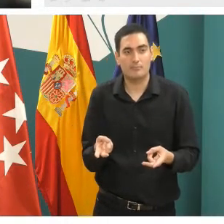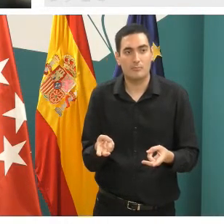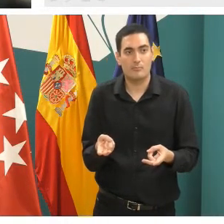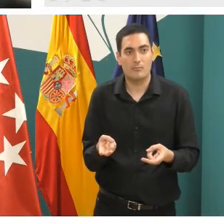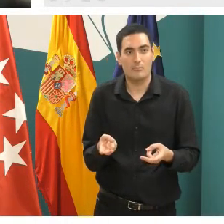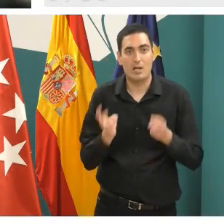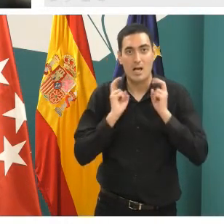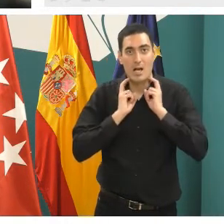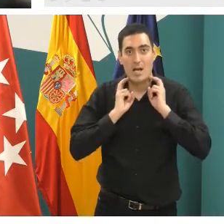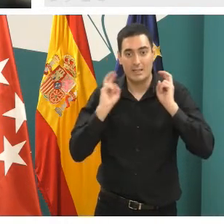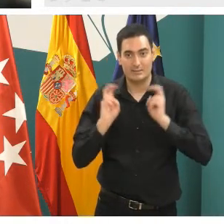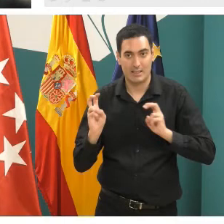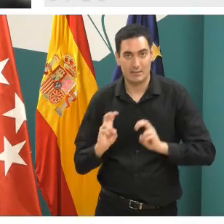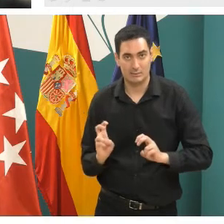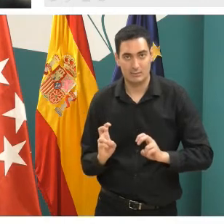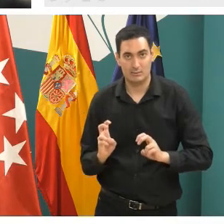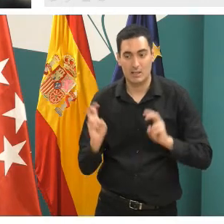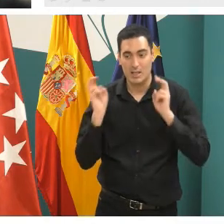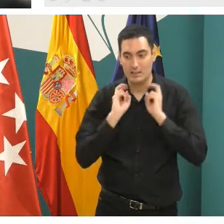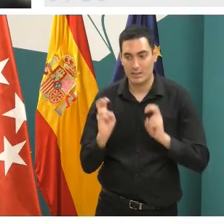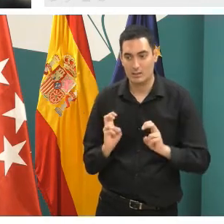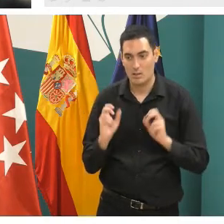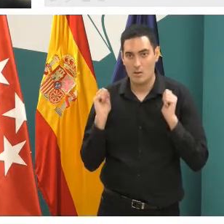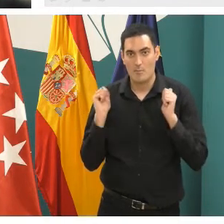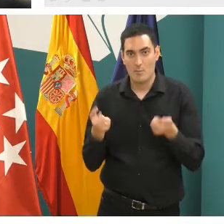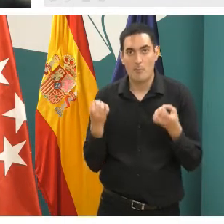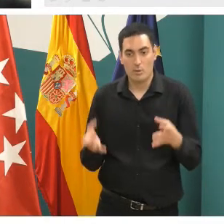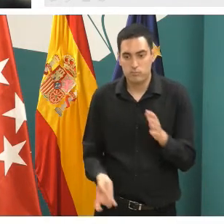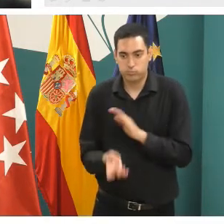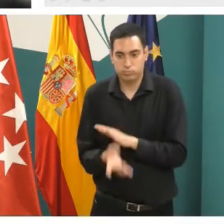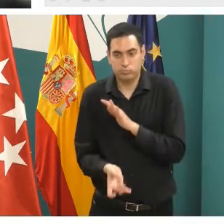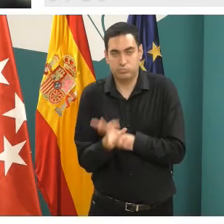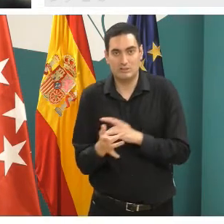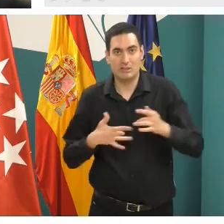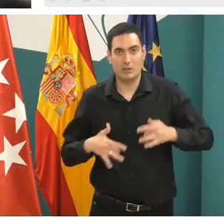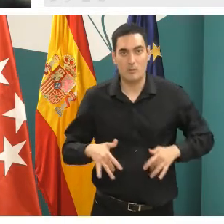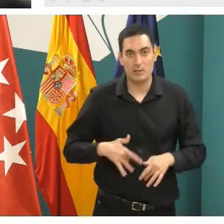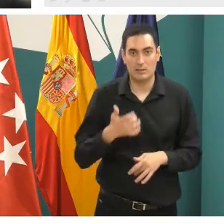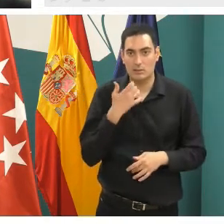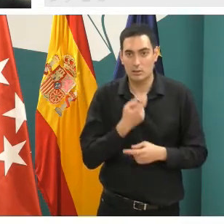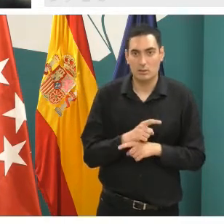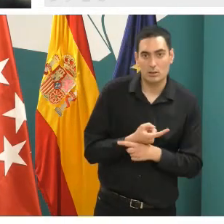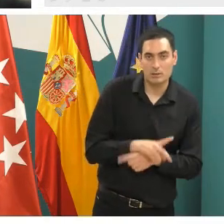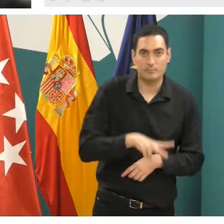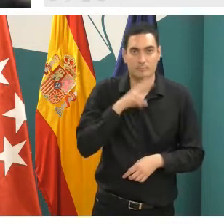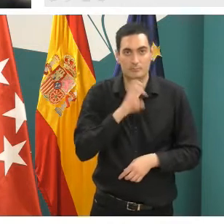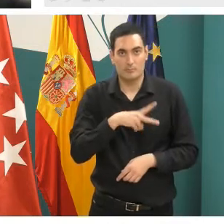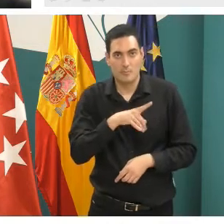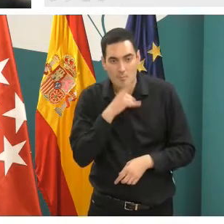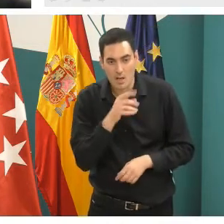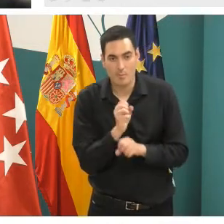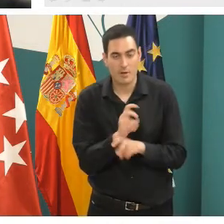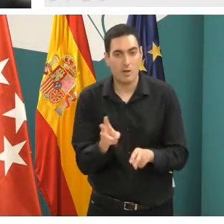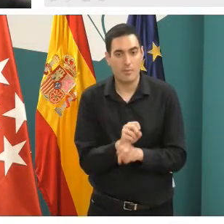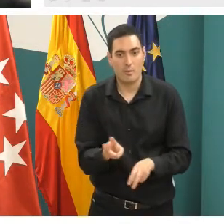estrés precipita la aparición de síntomas. Si cuando estamos nerviosos, ansiosos, respiramos mal, respiramos peor,